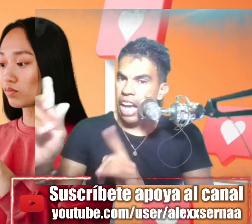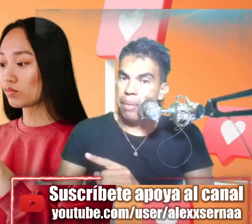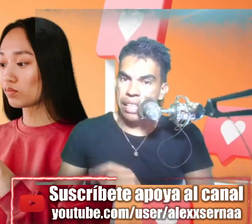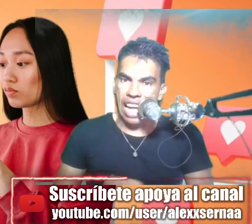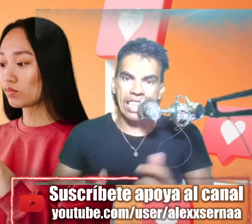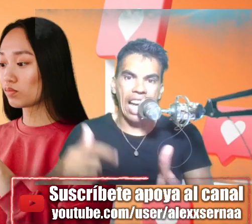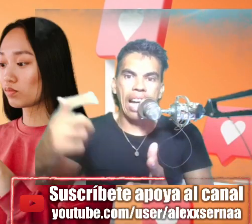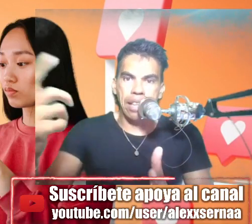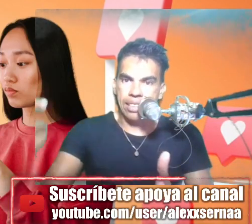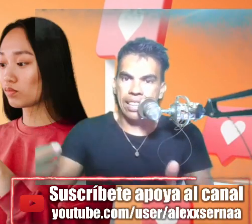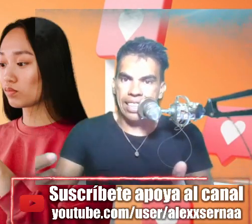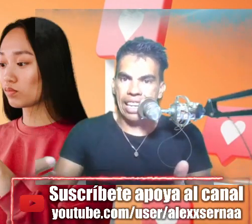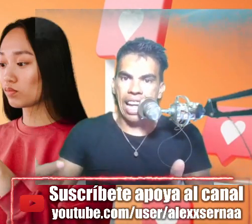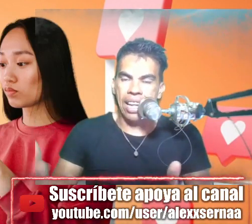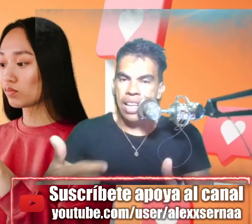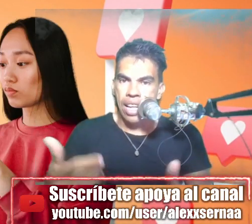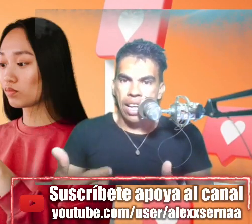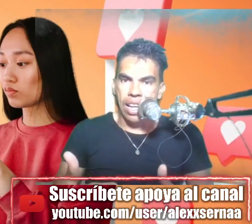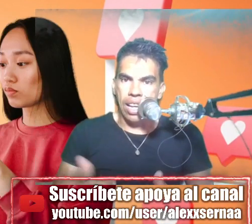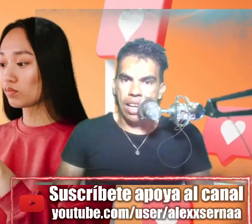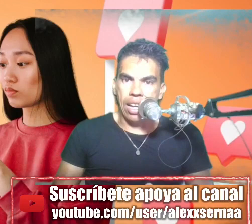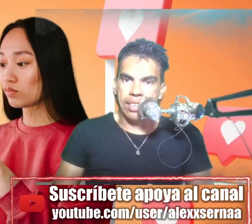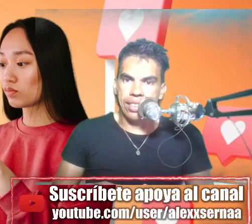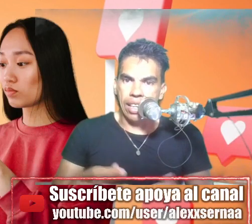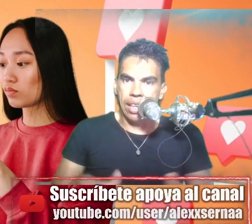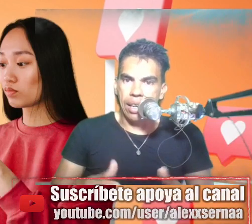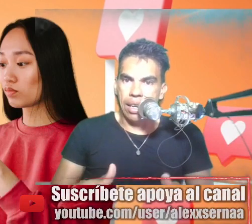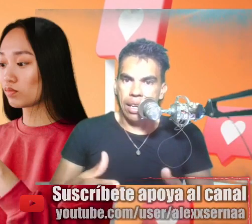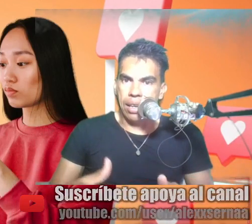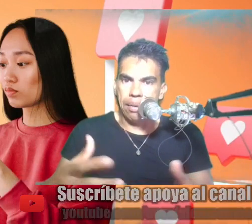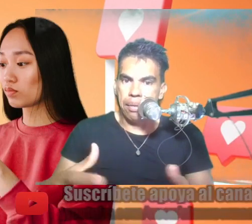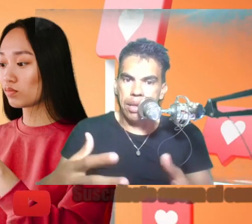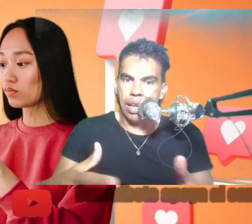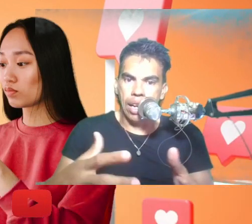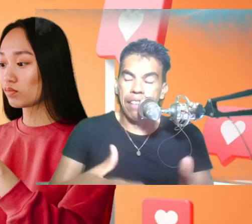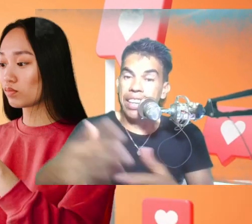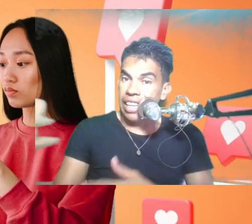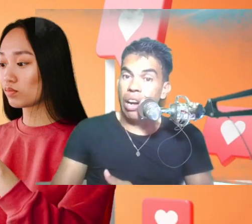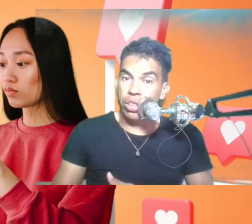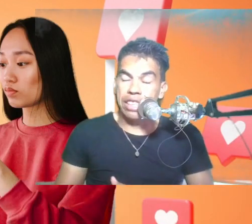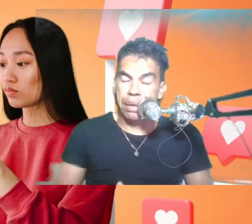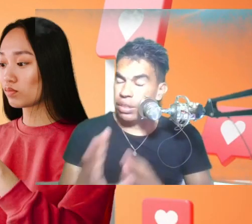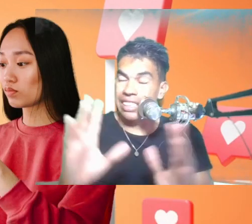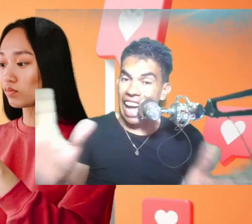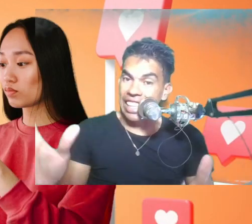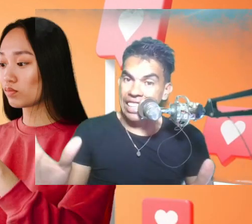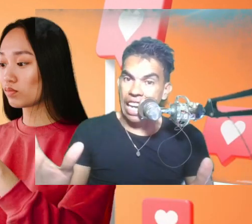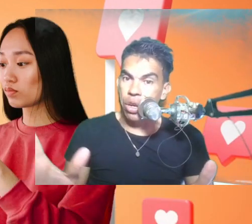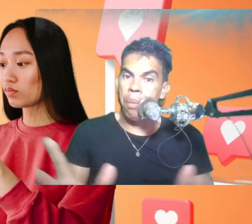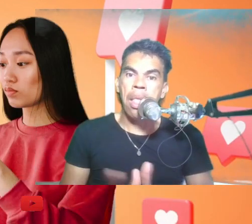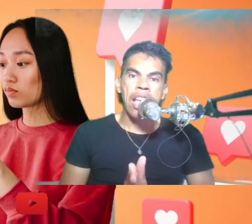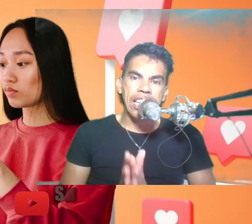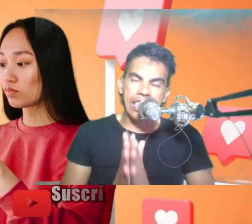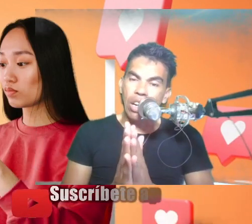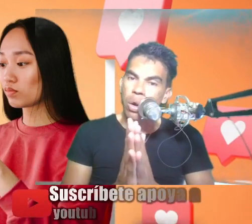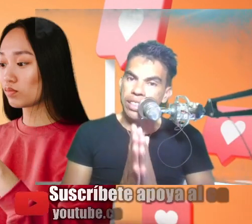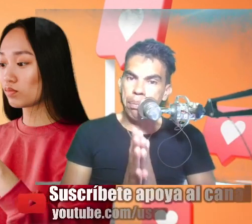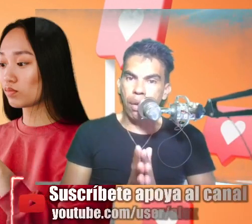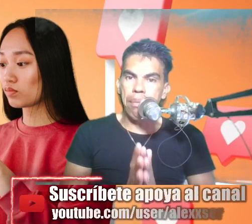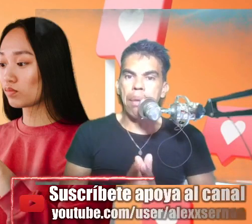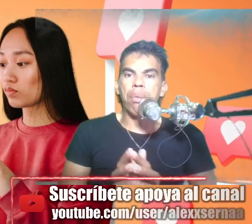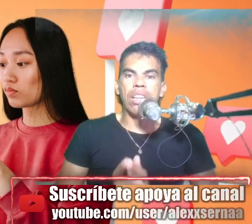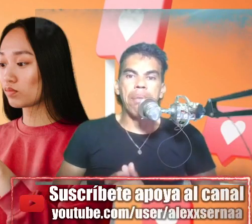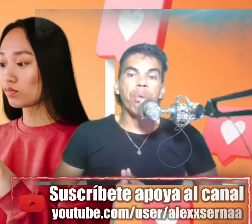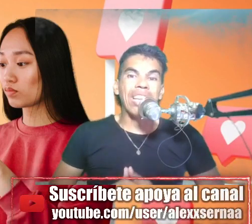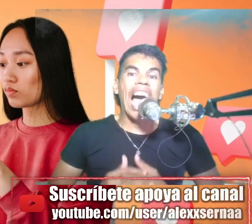quieras pero ya invitar ya hacerla eh afectar a otras personas ahí ya no y tengo